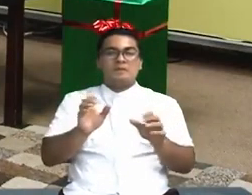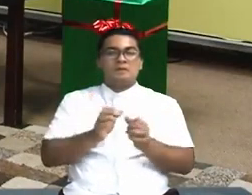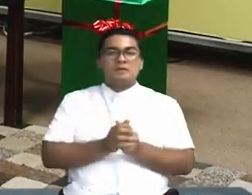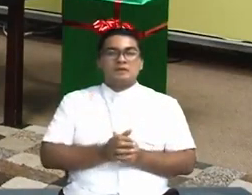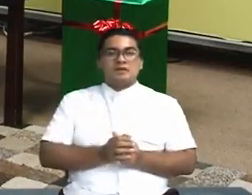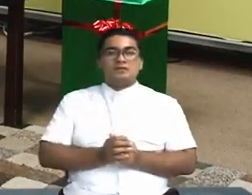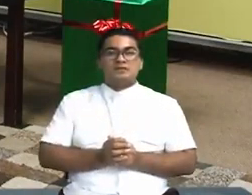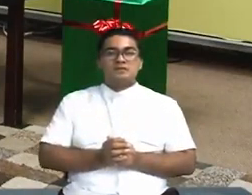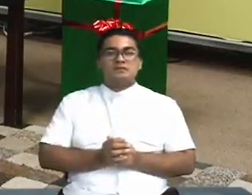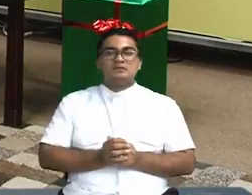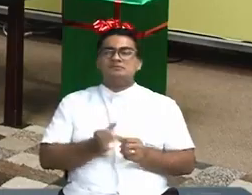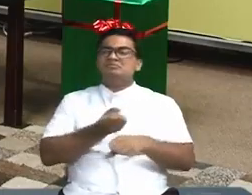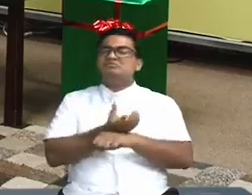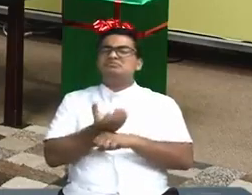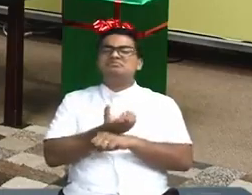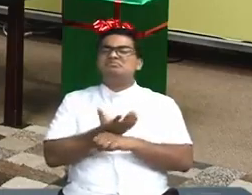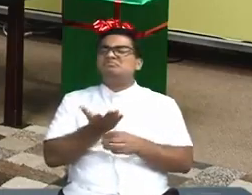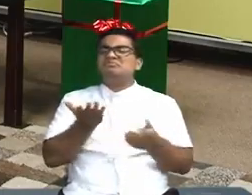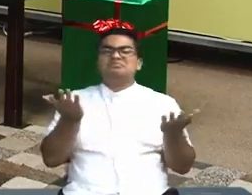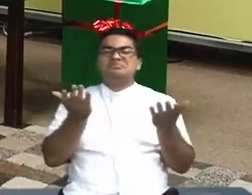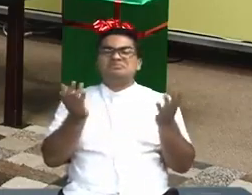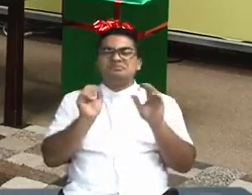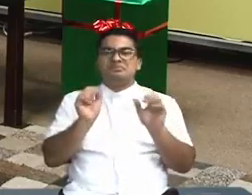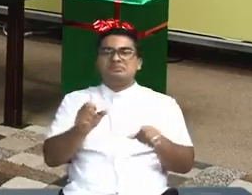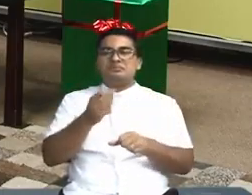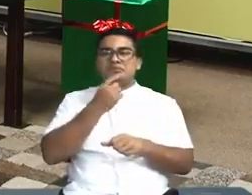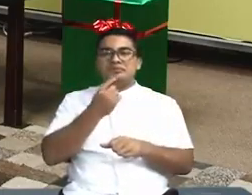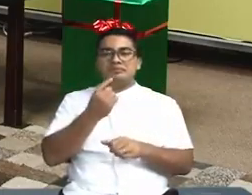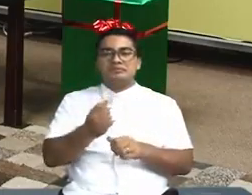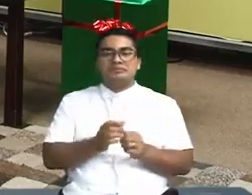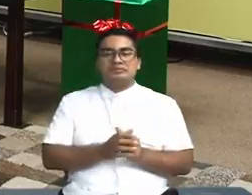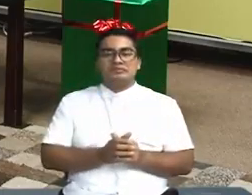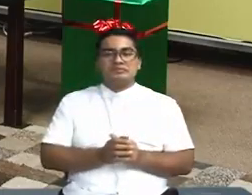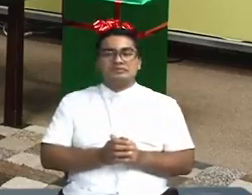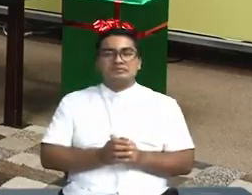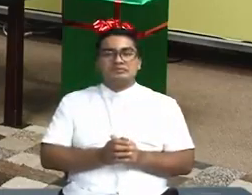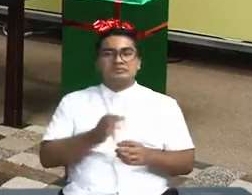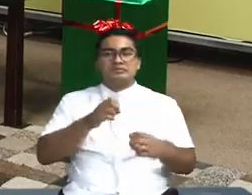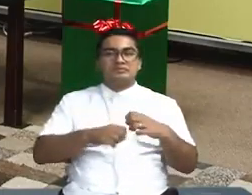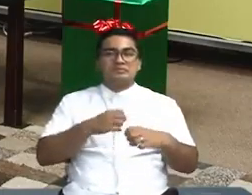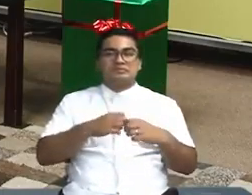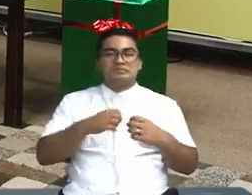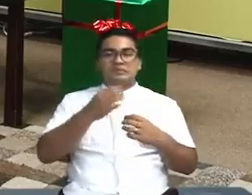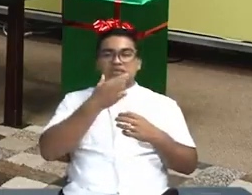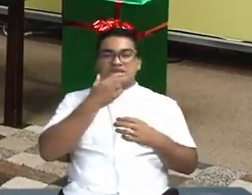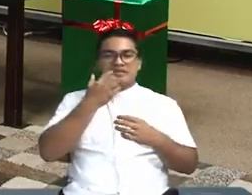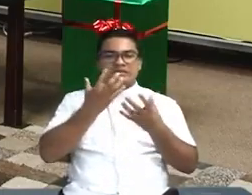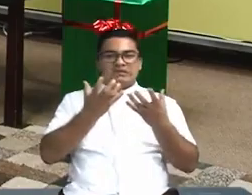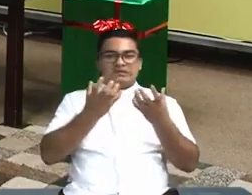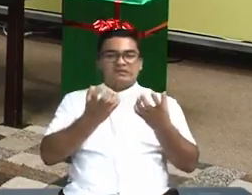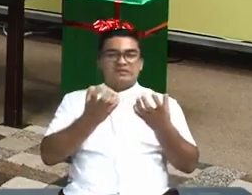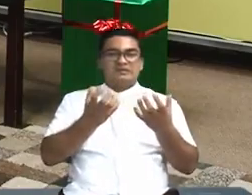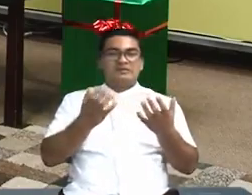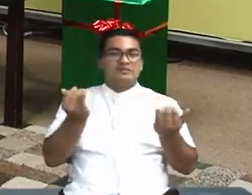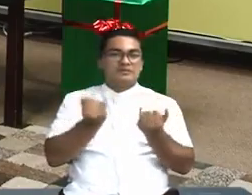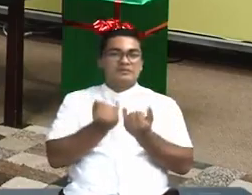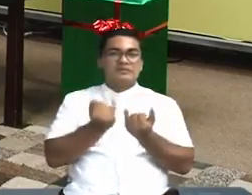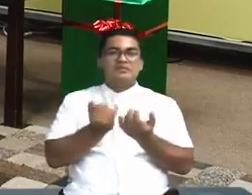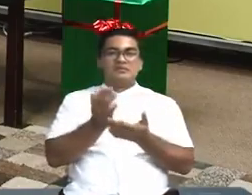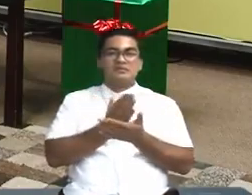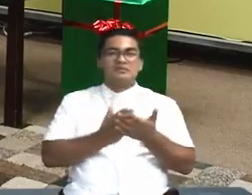correcto. ¿Qué otras recomendaciones serían adecuadas para evitar este tipo de labios rajados, pues, o infecciones o ampollas